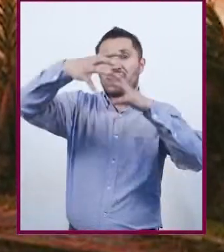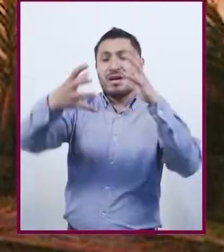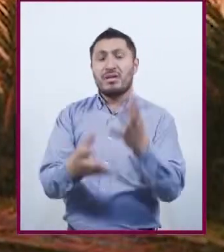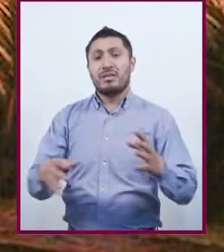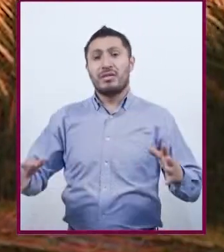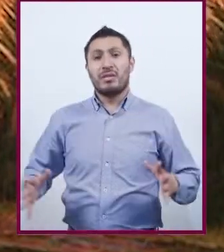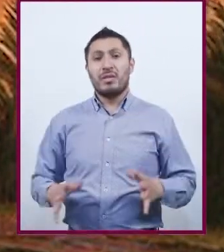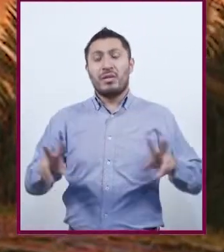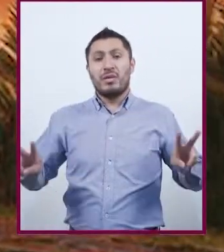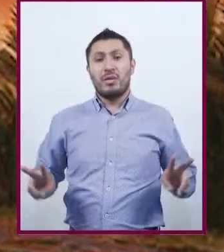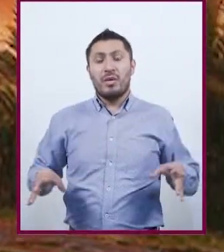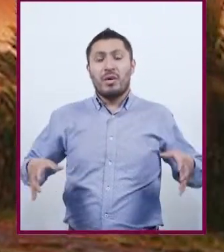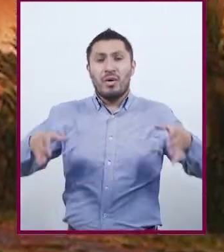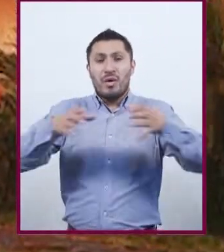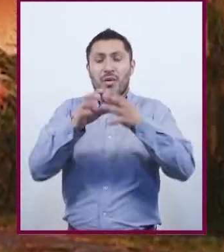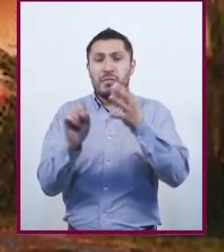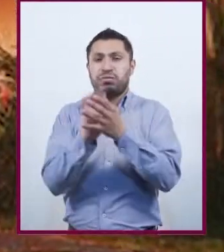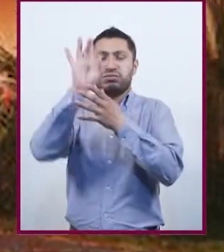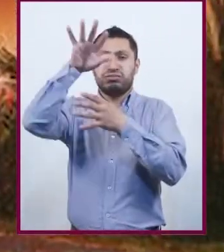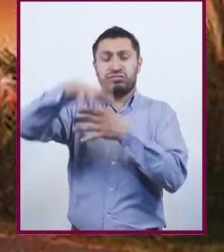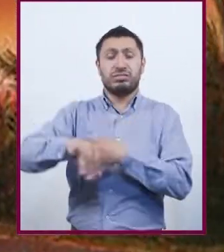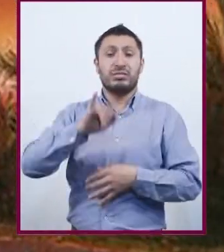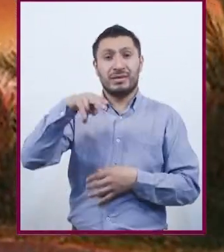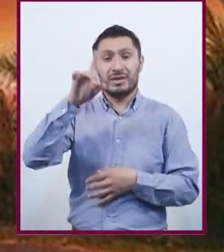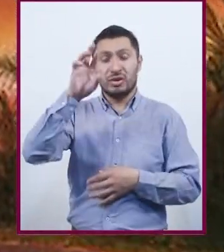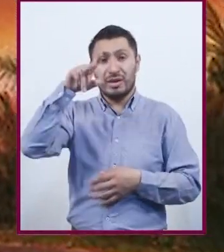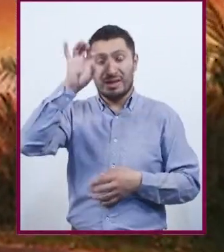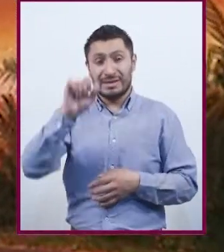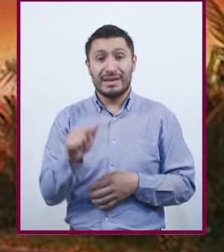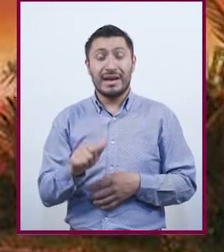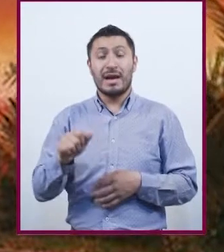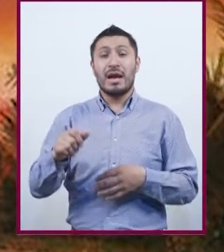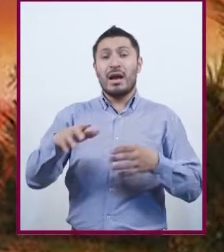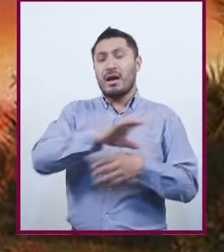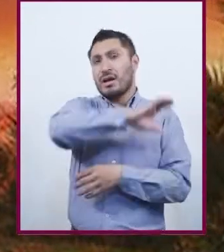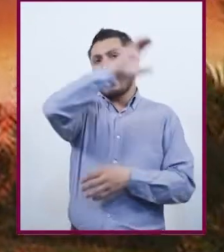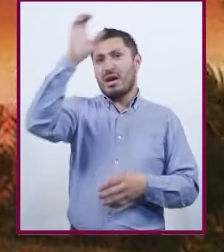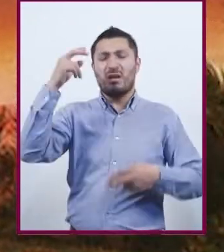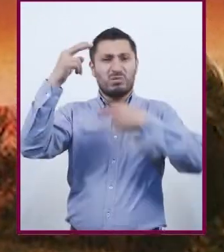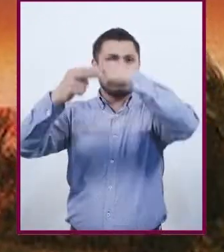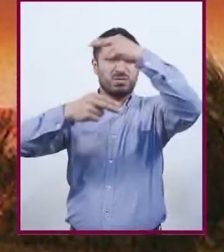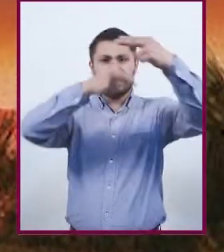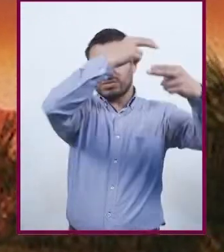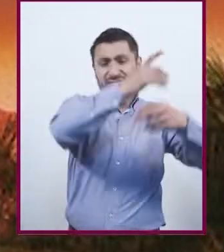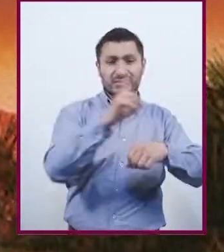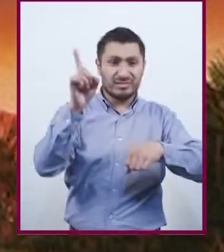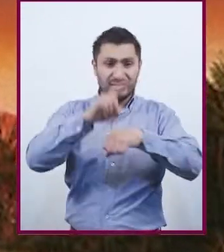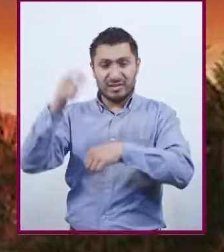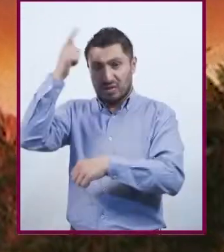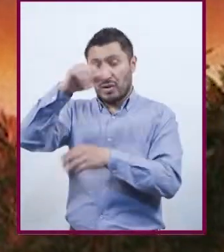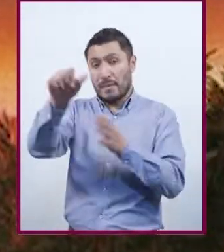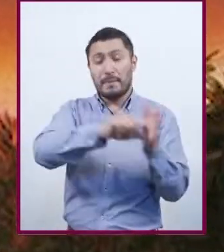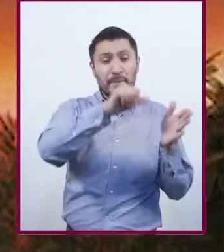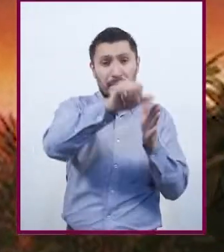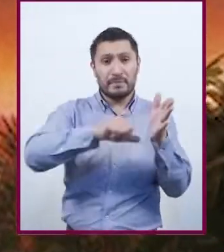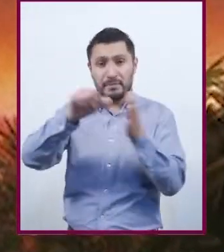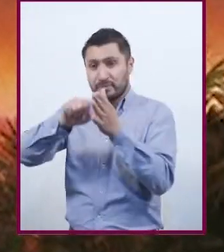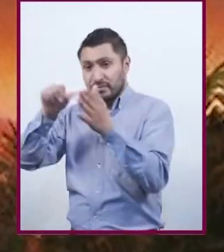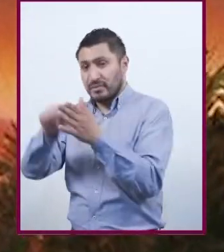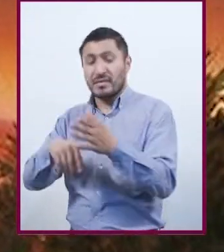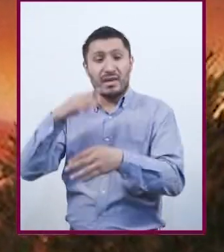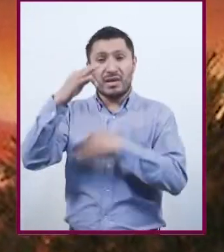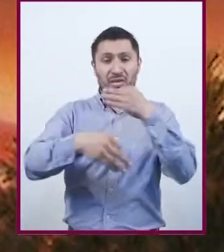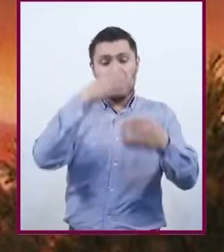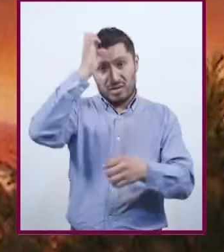la atmósfera por la erupción de un volcán en Indonesia. El cielo súper nublado día y noche, durante meses, en